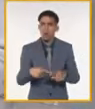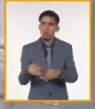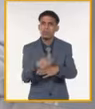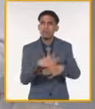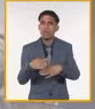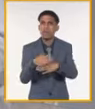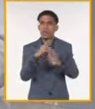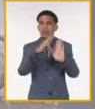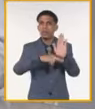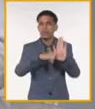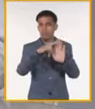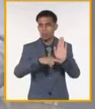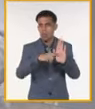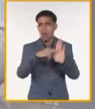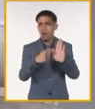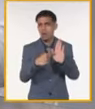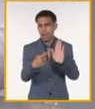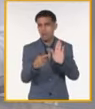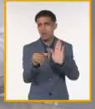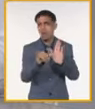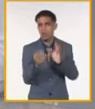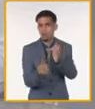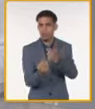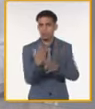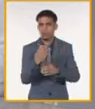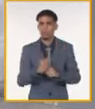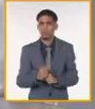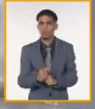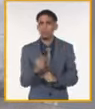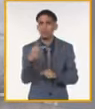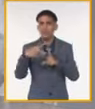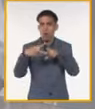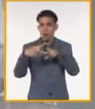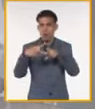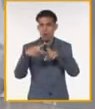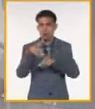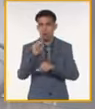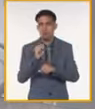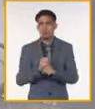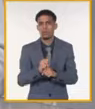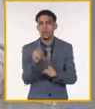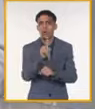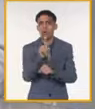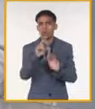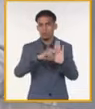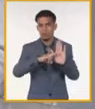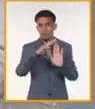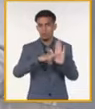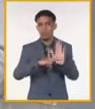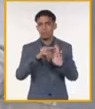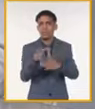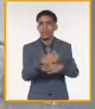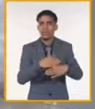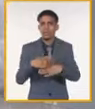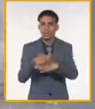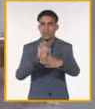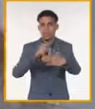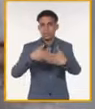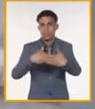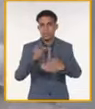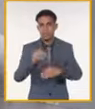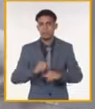decretos no solamente los seis decretos leyes sino también hay dos decretos y 11 resoluciones que han emitido por los diferentes organismos